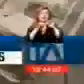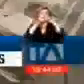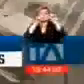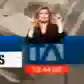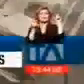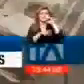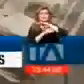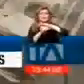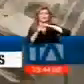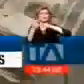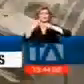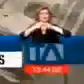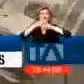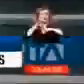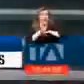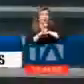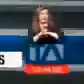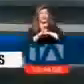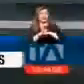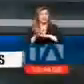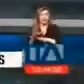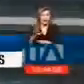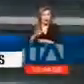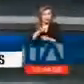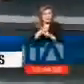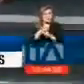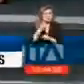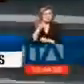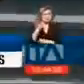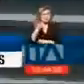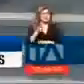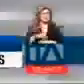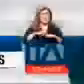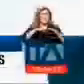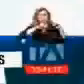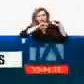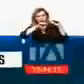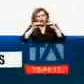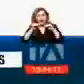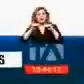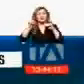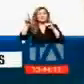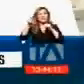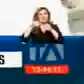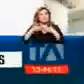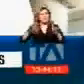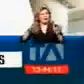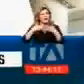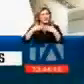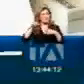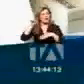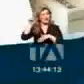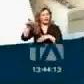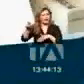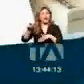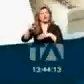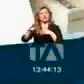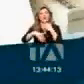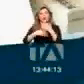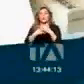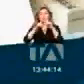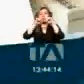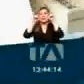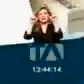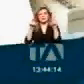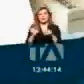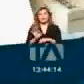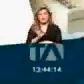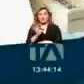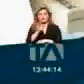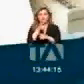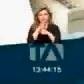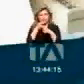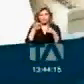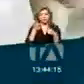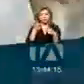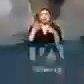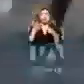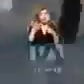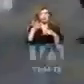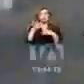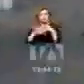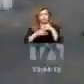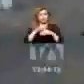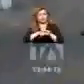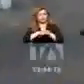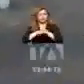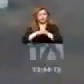se ha recuperado dinero. Desde que estalló el escándalo de los Panama Papers, en ese país se han procesado a 13 personas, entre empresarios